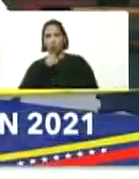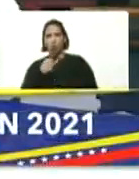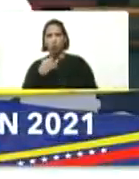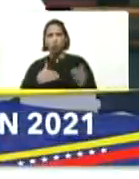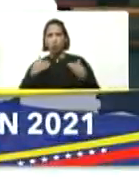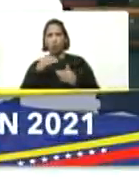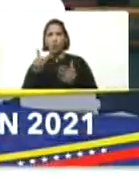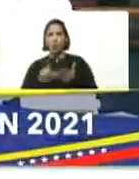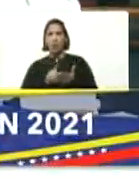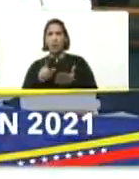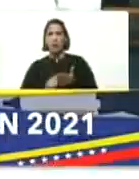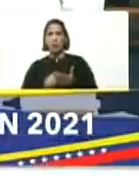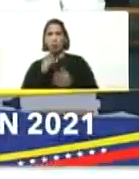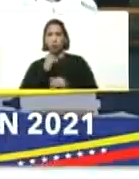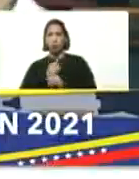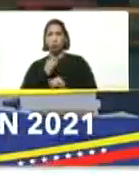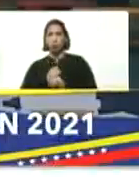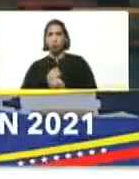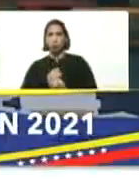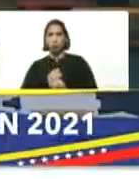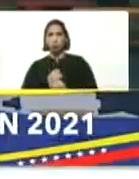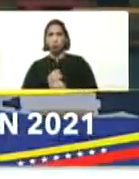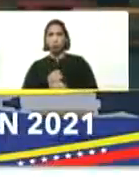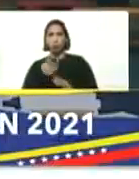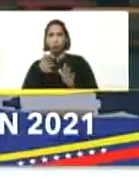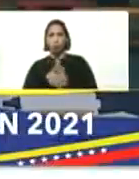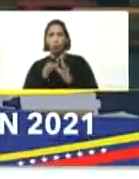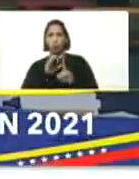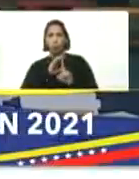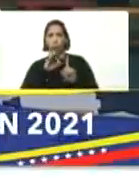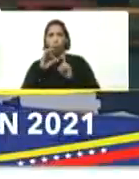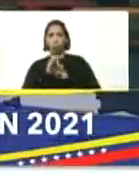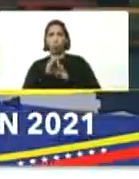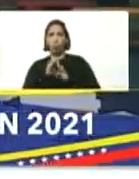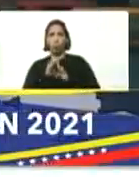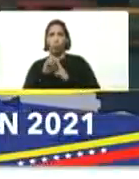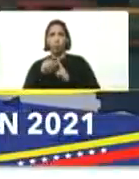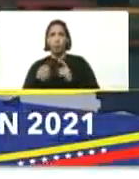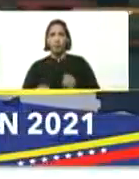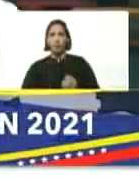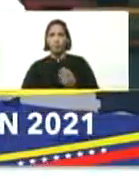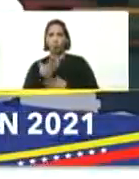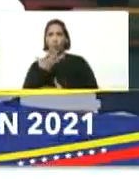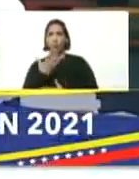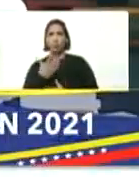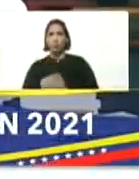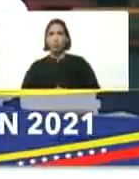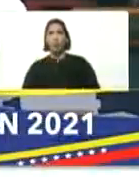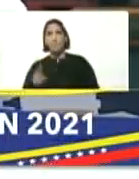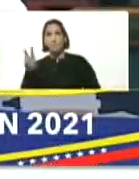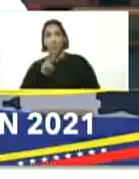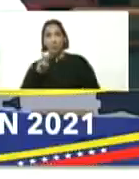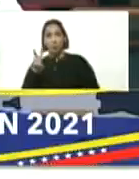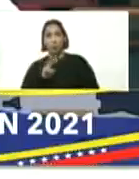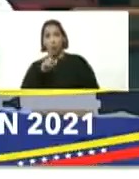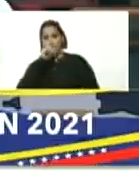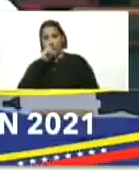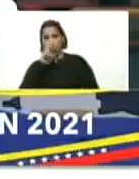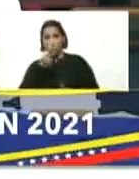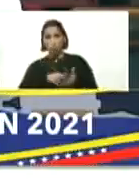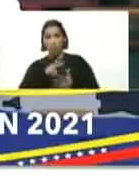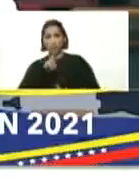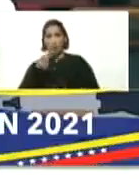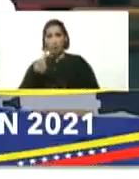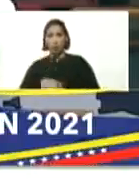libro digital, su opinión sobre la cultura y el florecer de Venezuela en este año 2021.